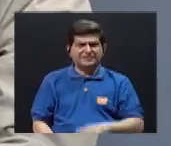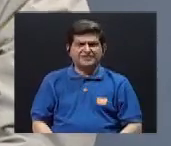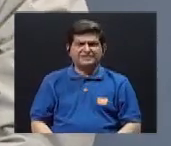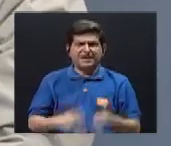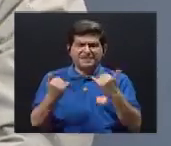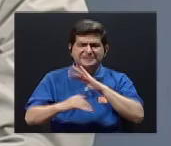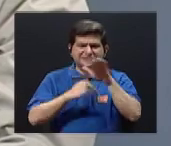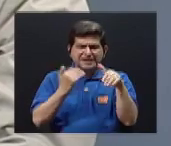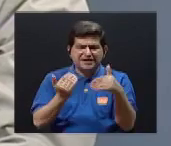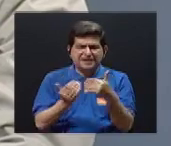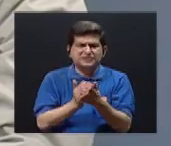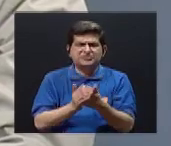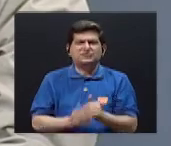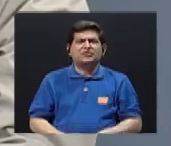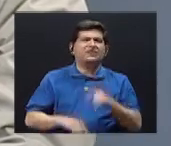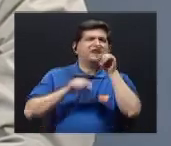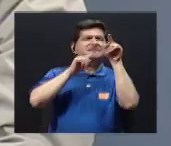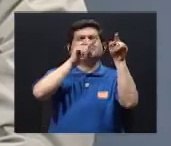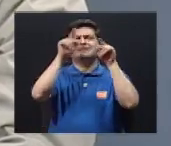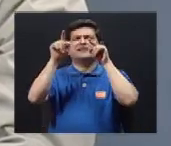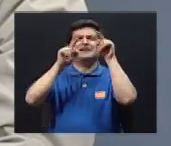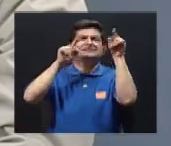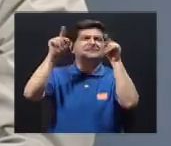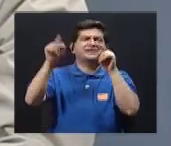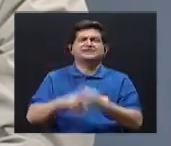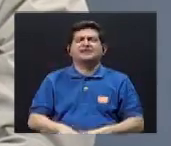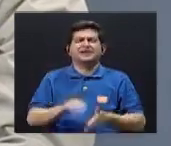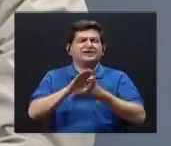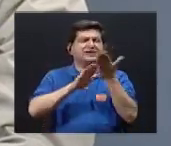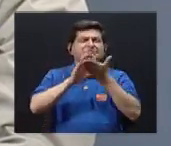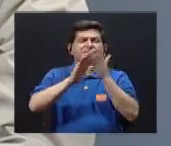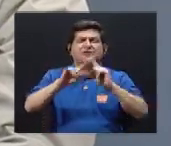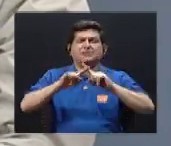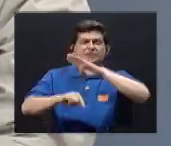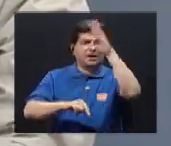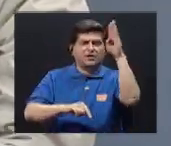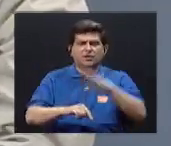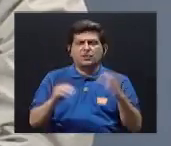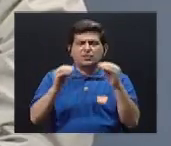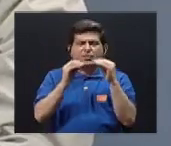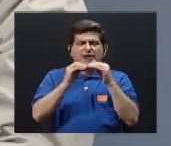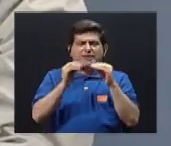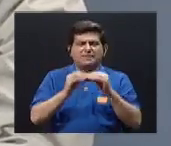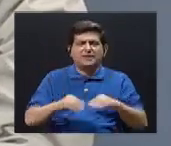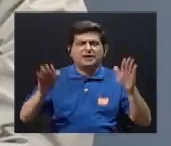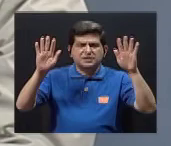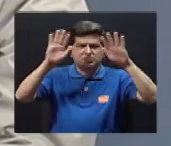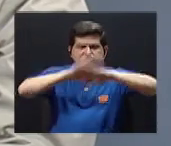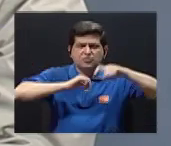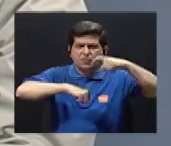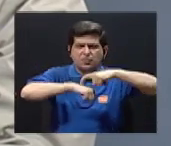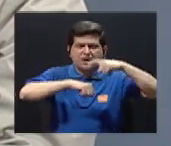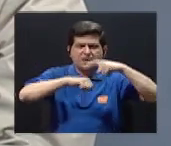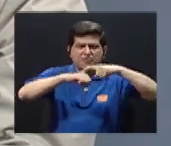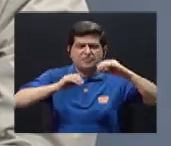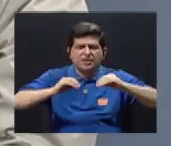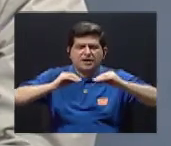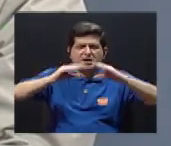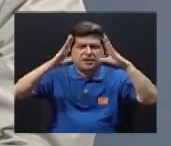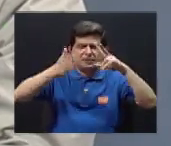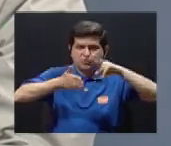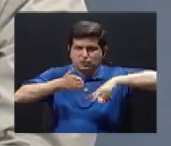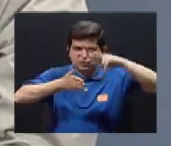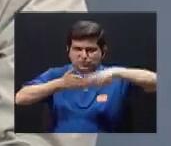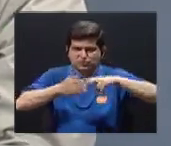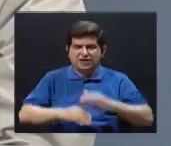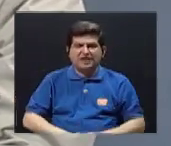ya casi todas las estrellas, o ya todas las estrellas han partido, pero nunca se pone más oscuro que cuando va a amanecer. Se lee